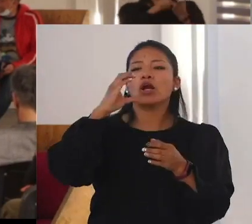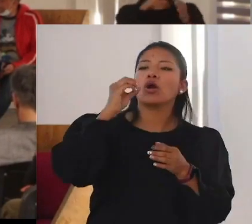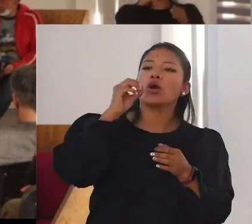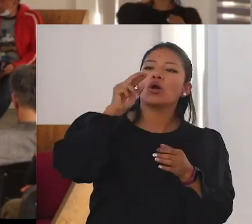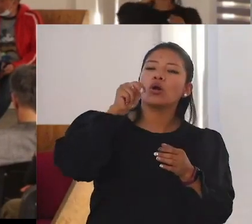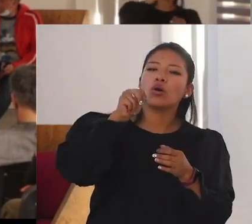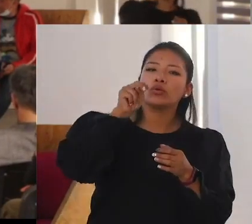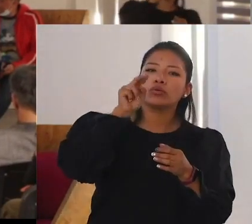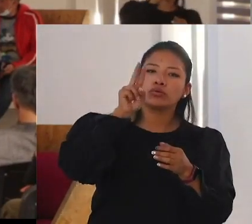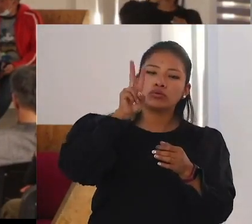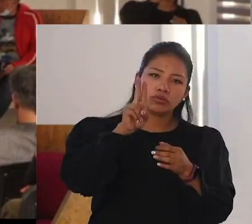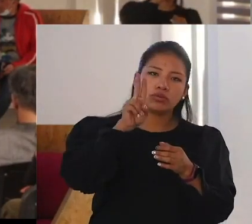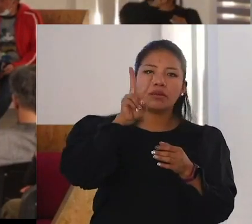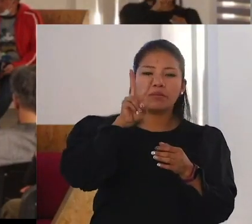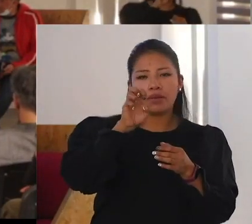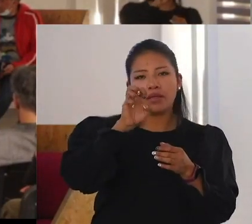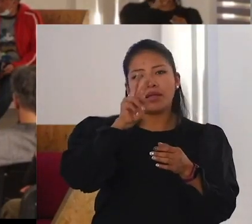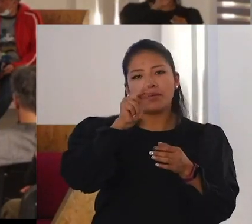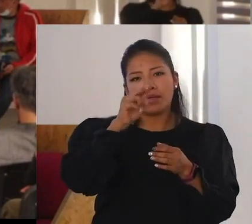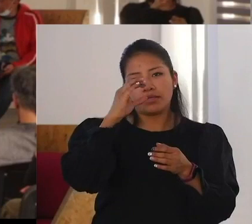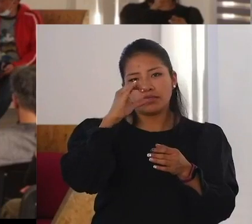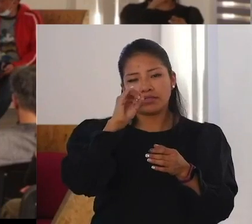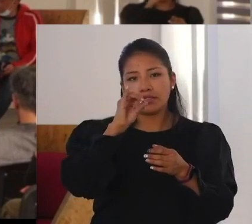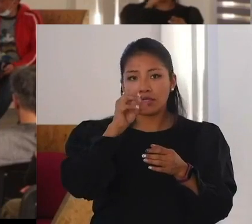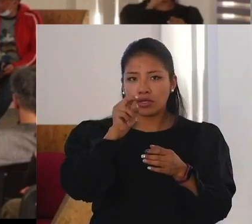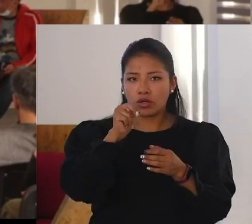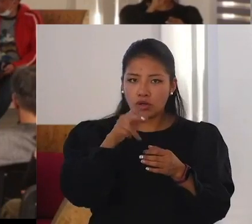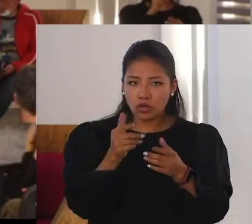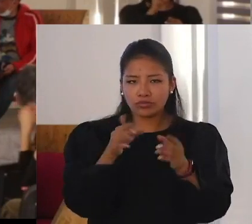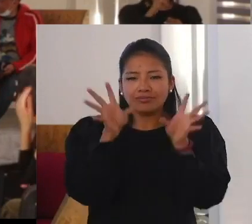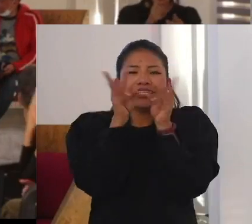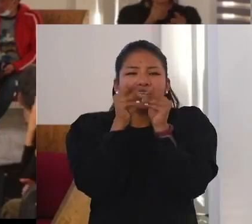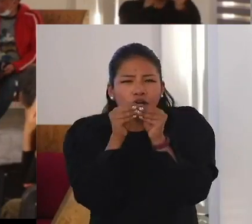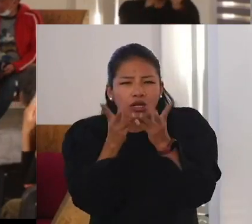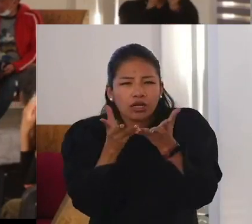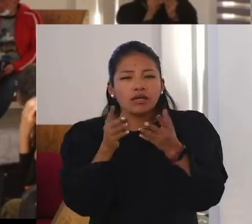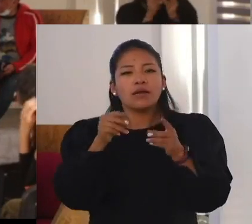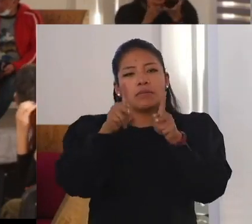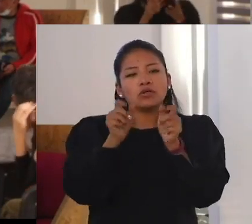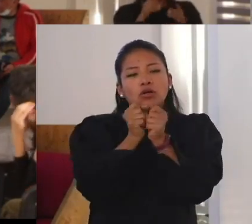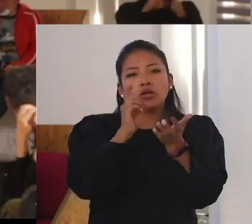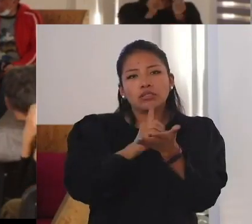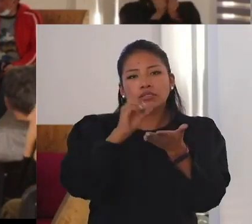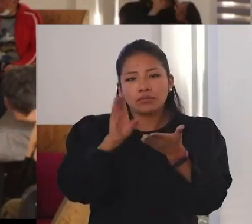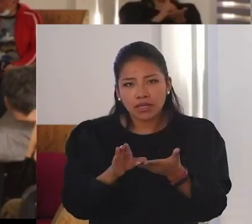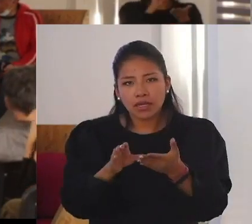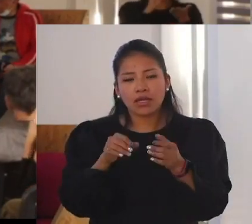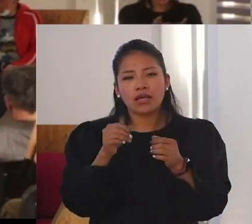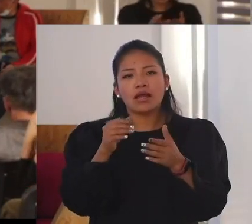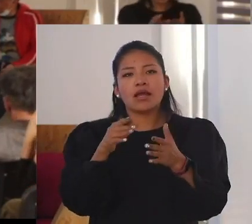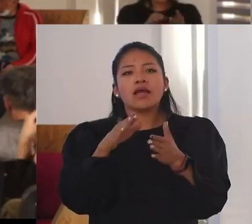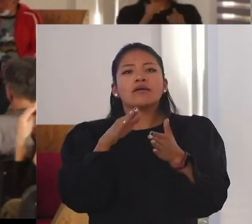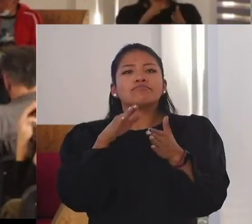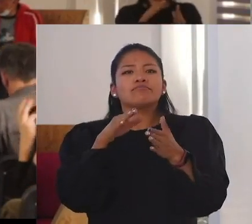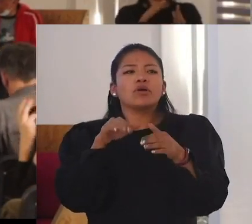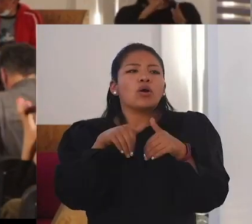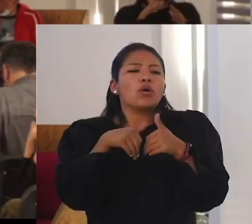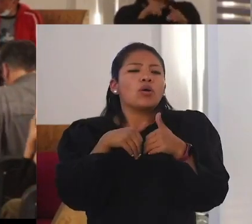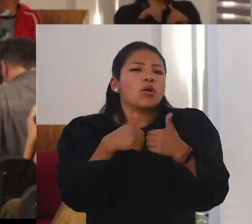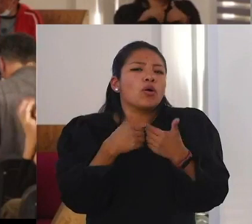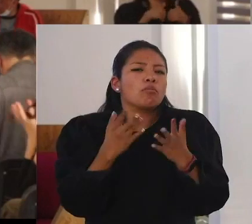discapacidad mental o las personas que viven con trastorno de Salud Mental porque no todos los trastornos